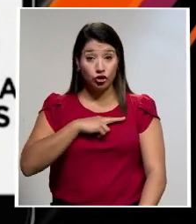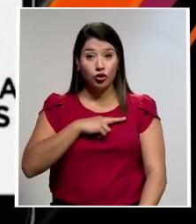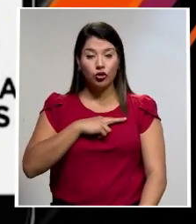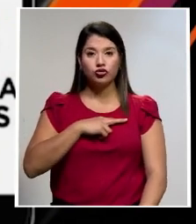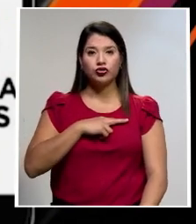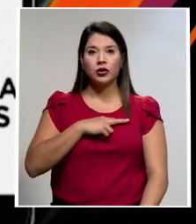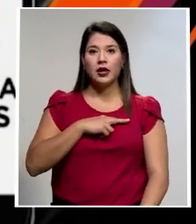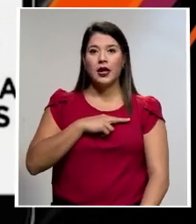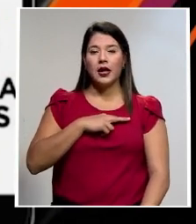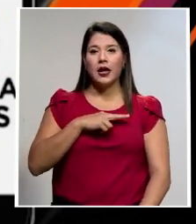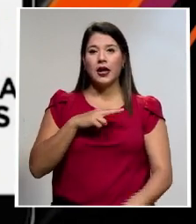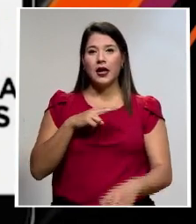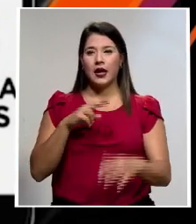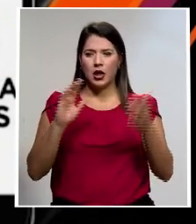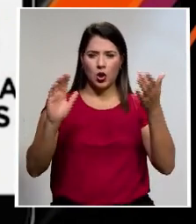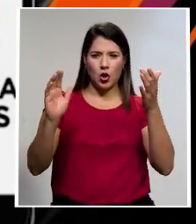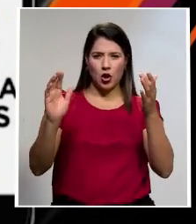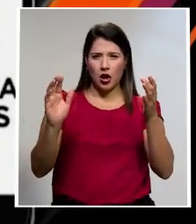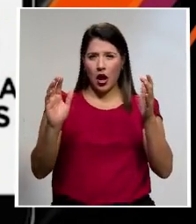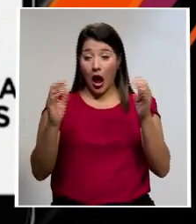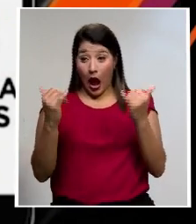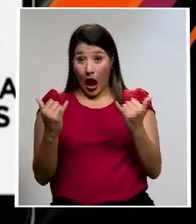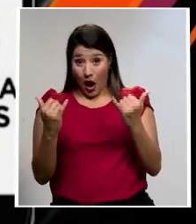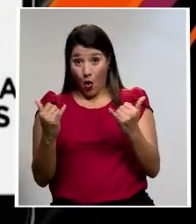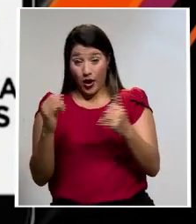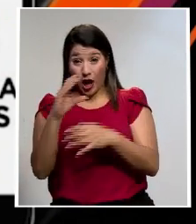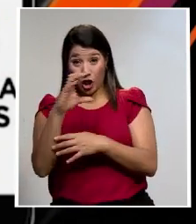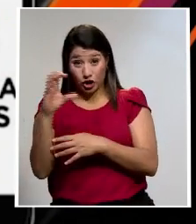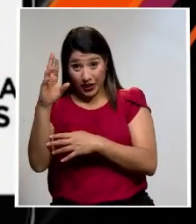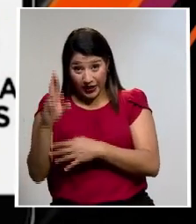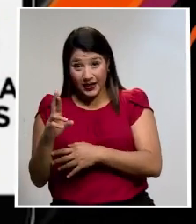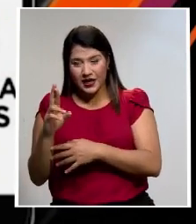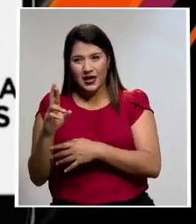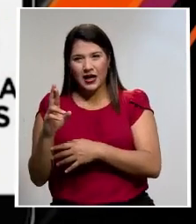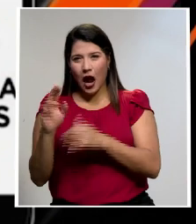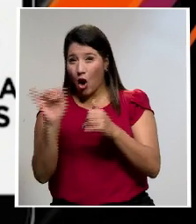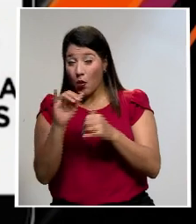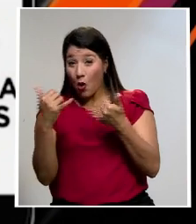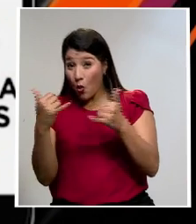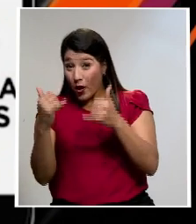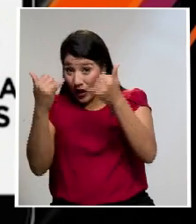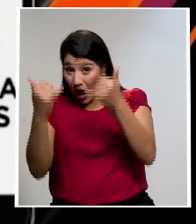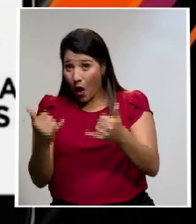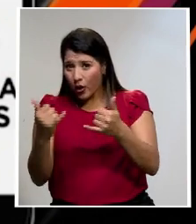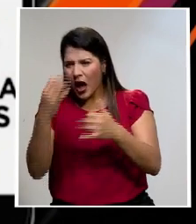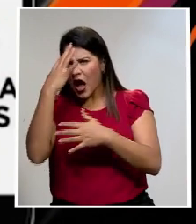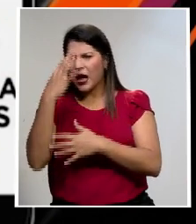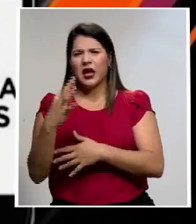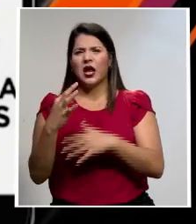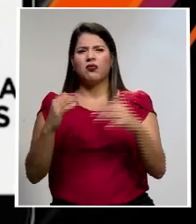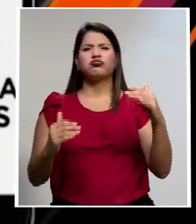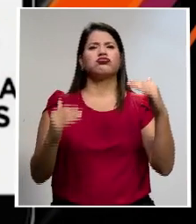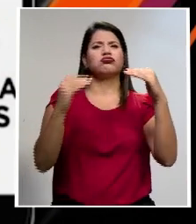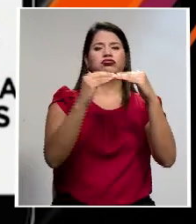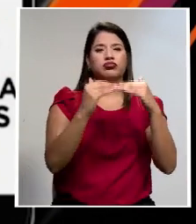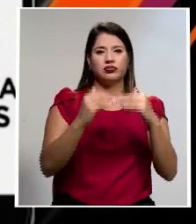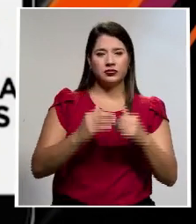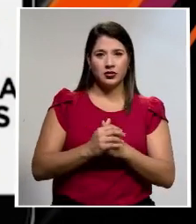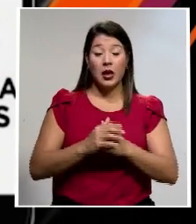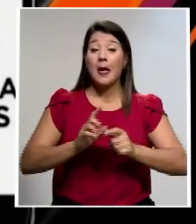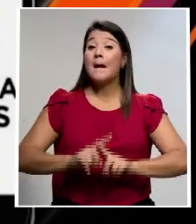El caso de nosotros, en una Copa América, a este nivel, a este ritmo, a esta dinámica, a esta intensidad que estamos jugando, yo creo que no nos va nada bien. Pero